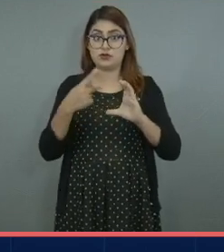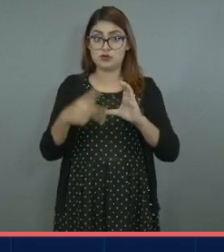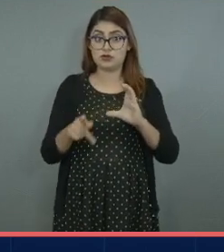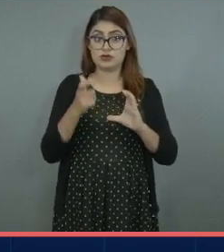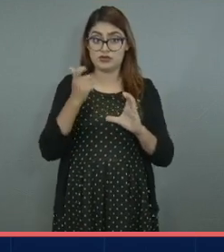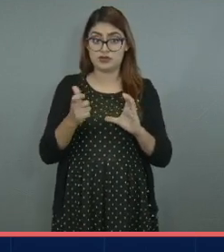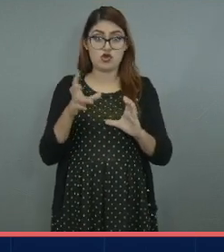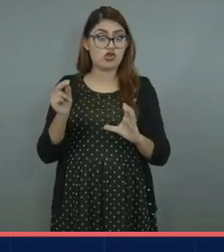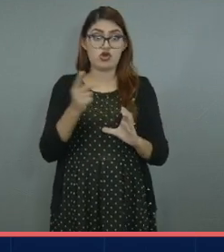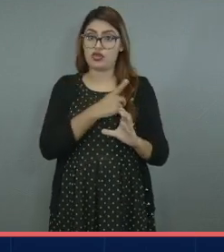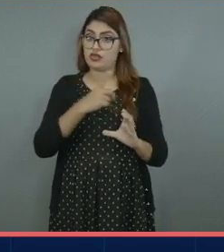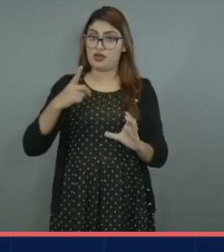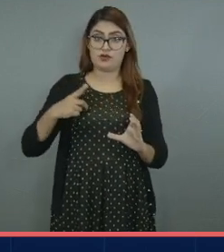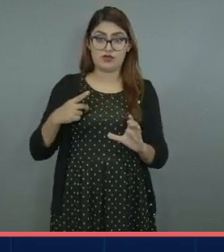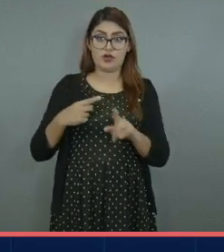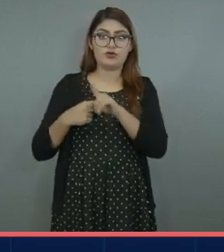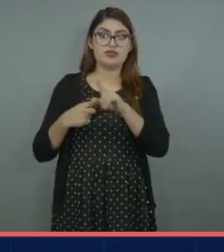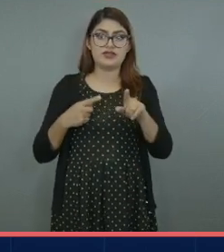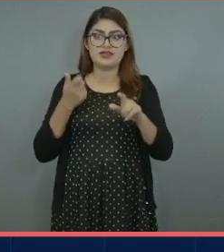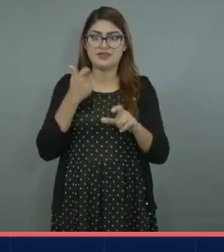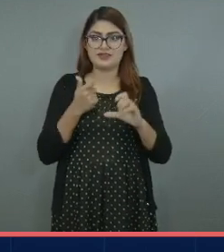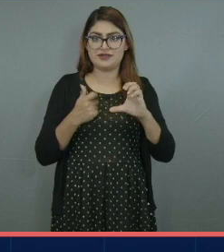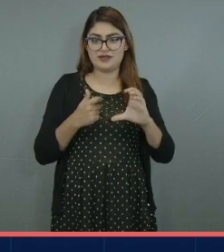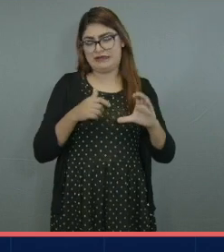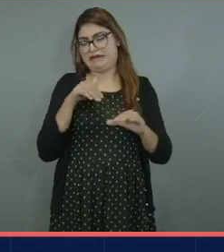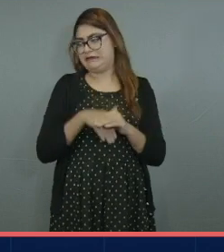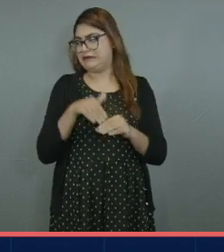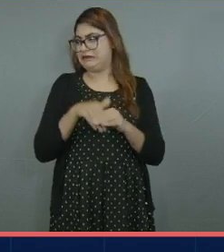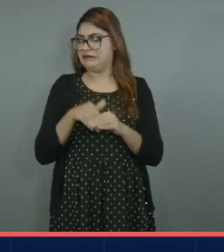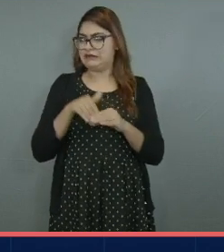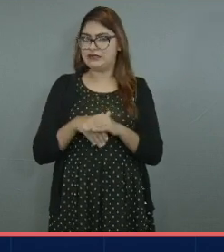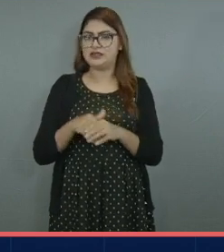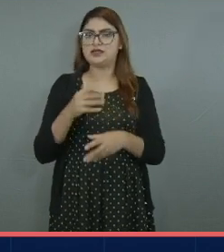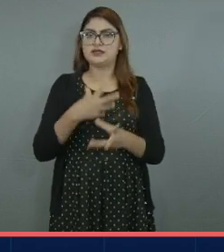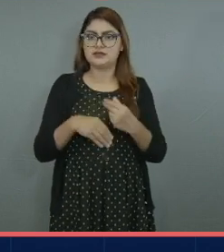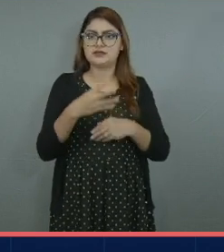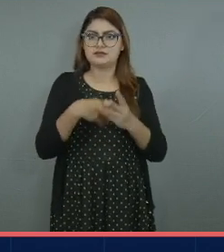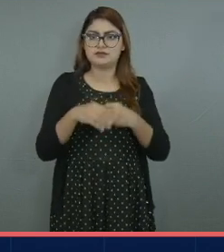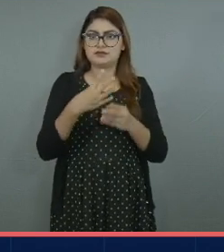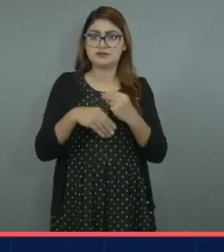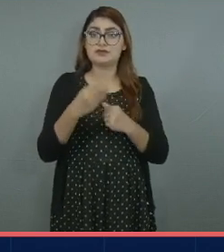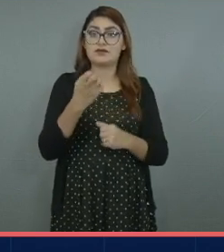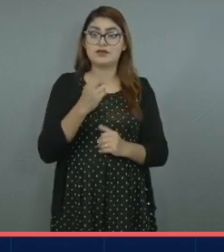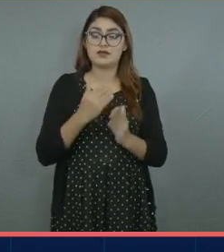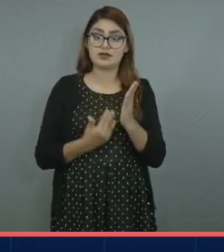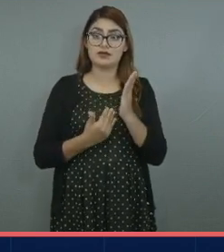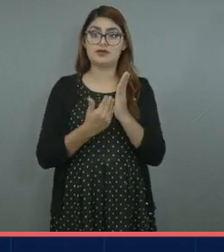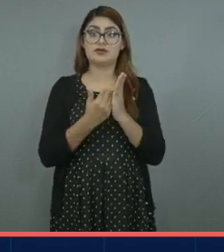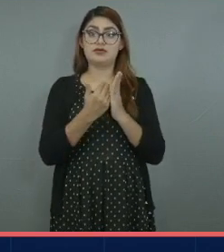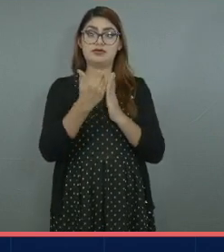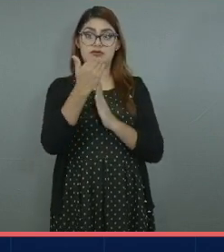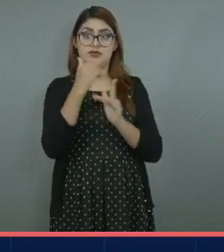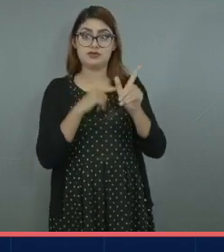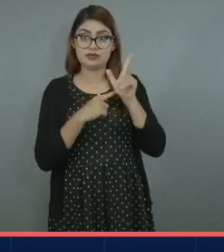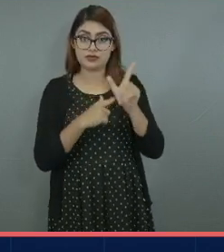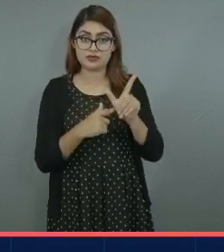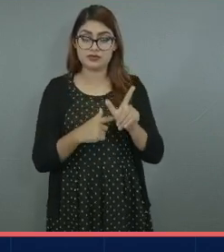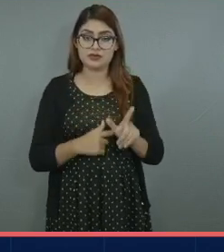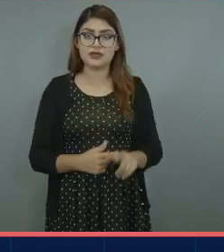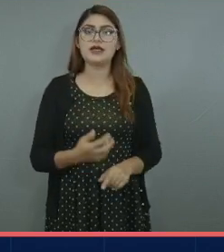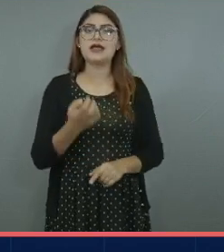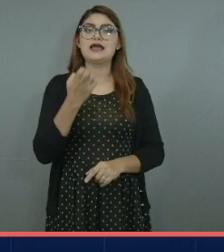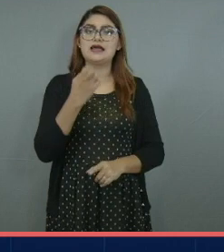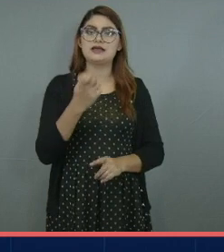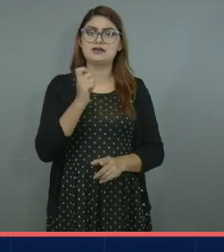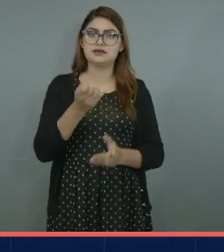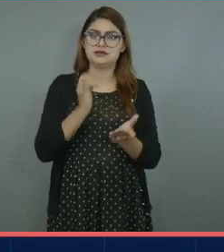es deuda, es lo que ustedes ahorraron y posteriormente invirtieron. Así de sencillo. Eso es el